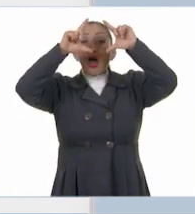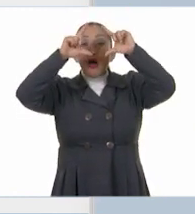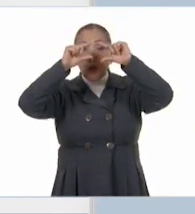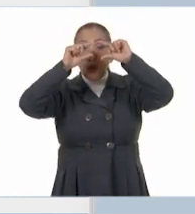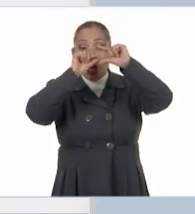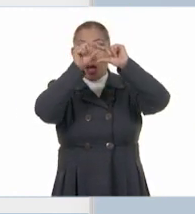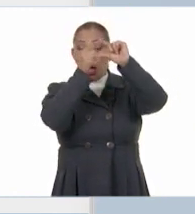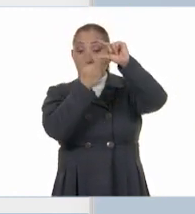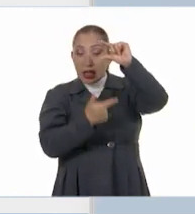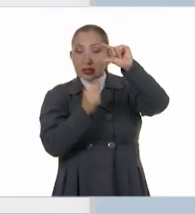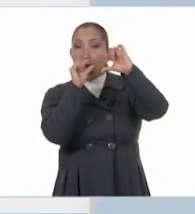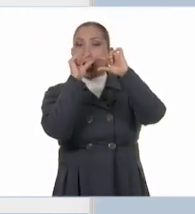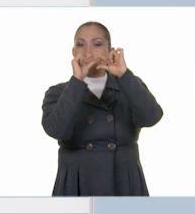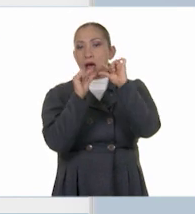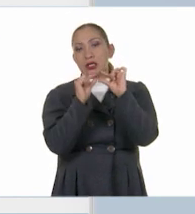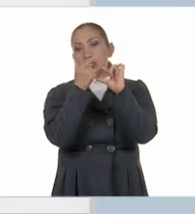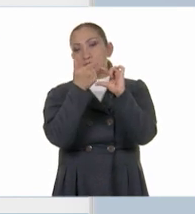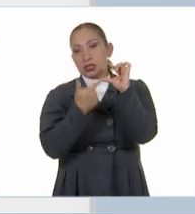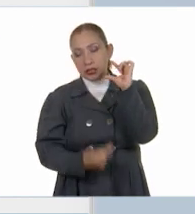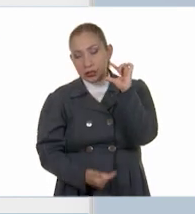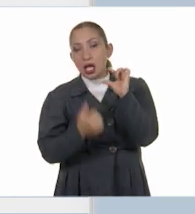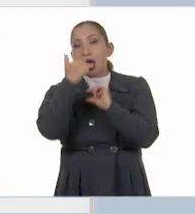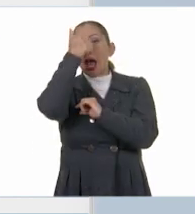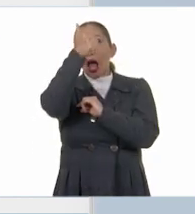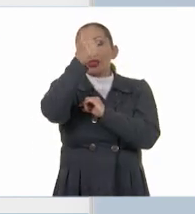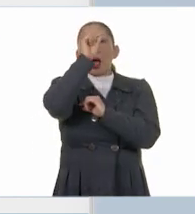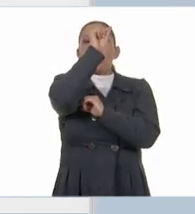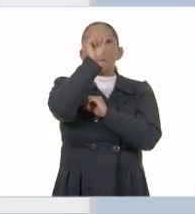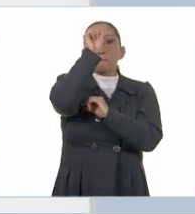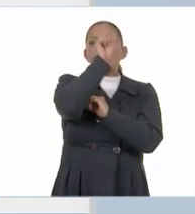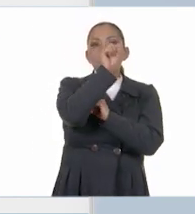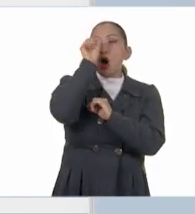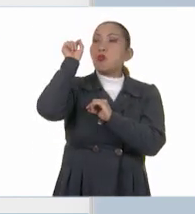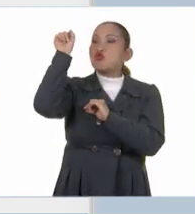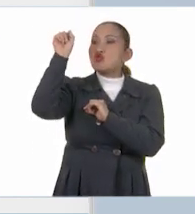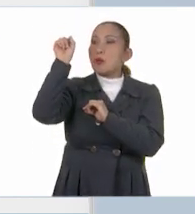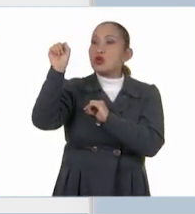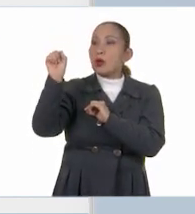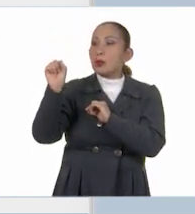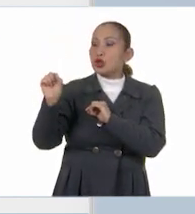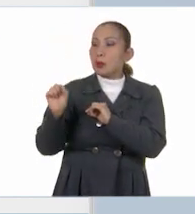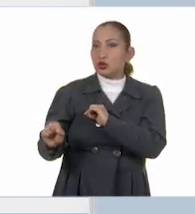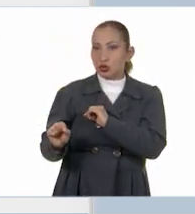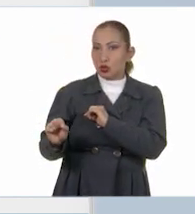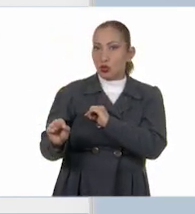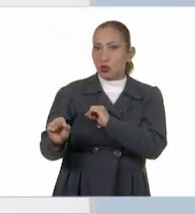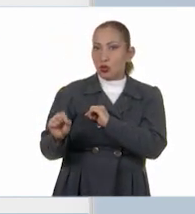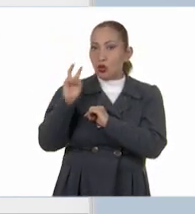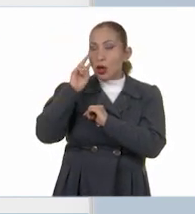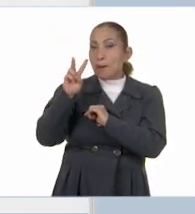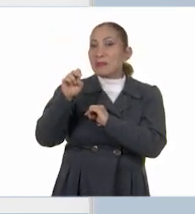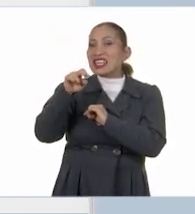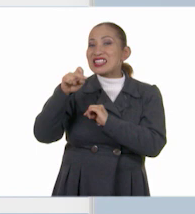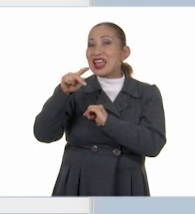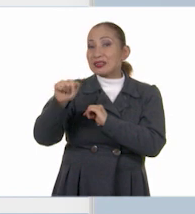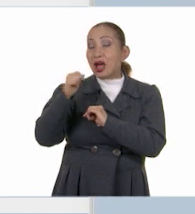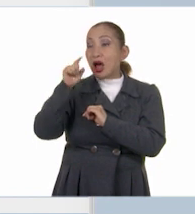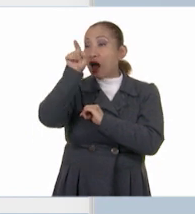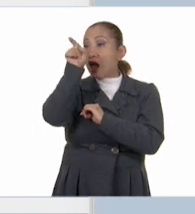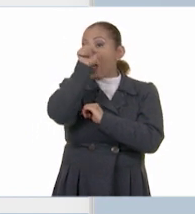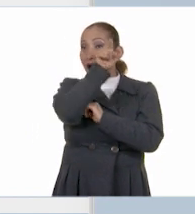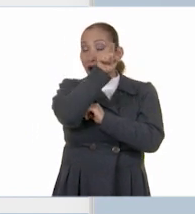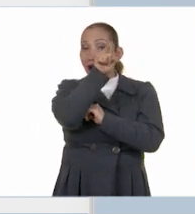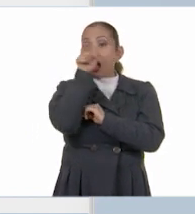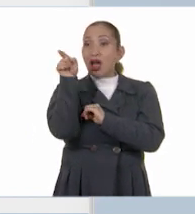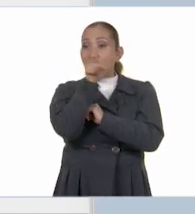Y después registramos los materiales, cada uno con una viñeta, que son los puntitos oscuros. Los materiales los pusimos con una